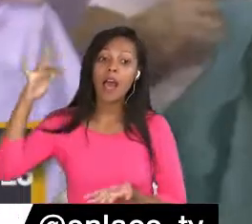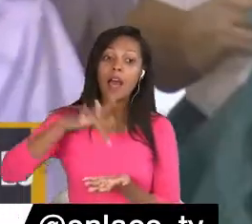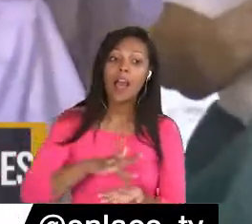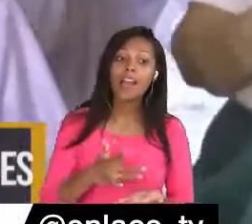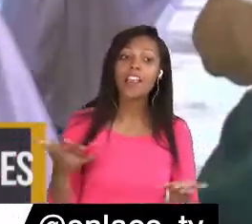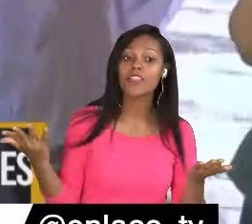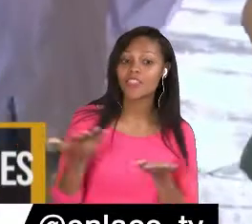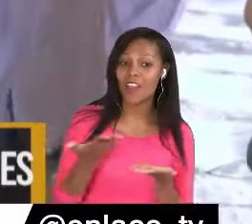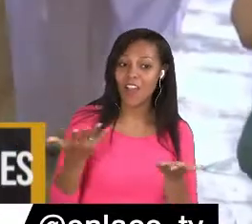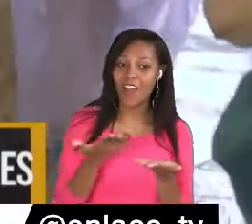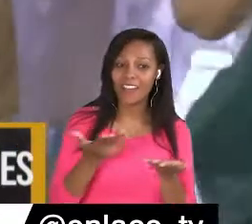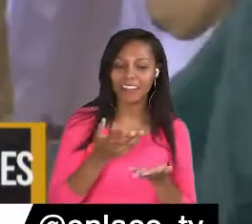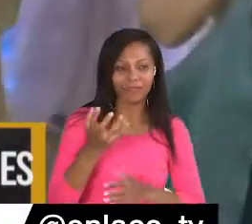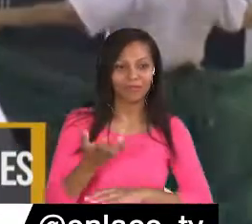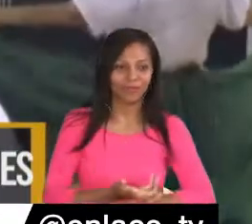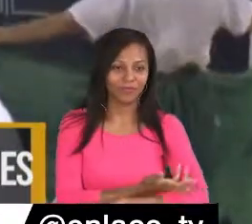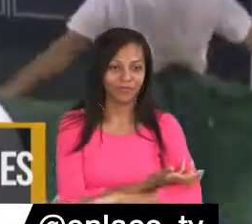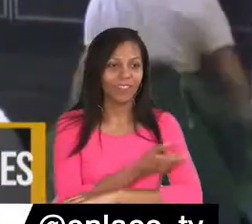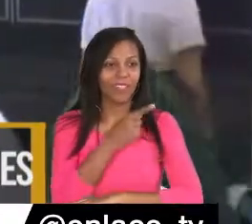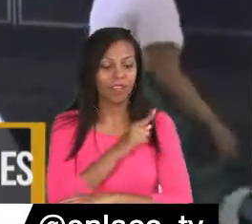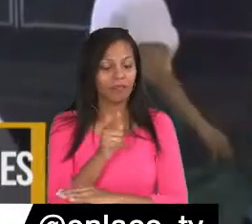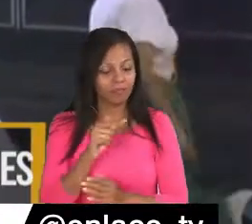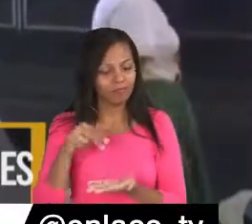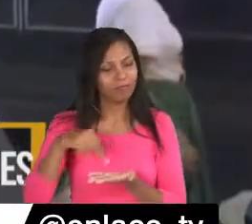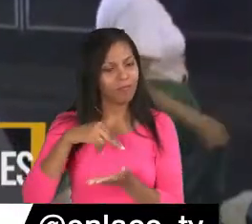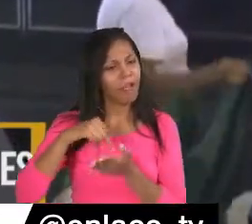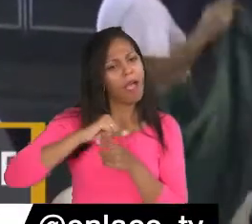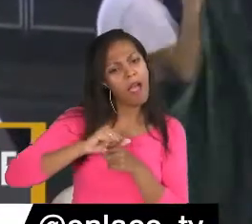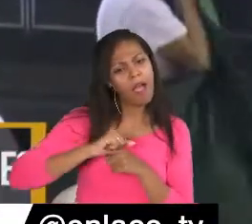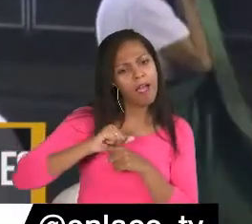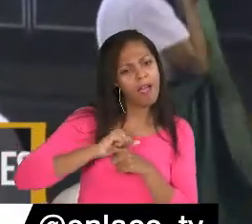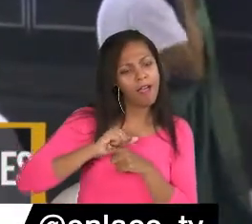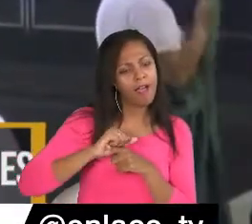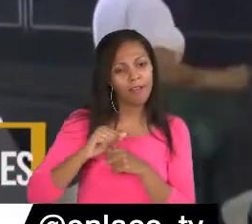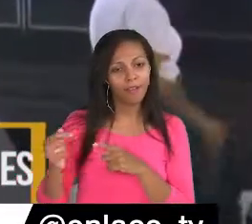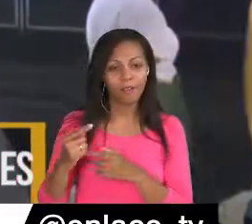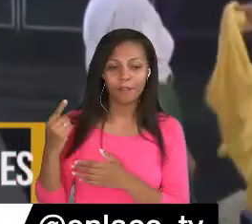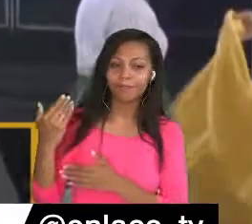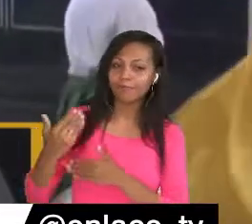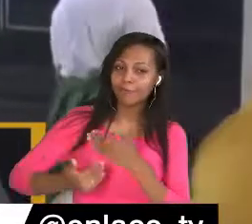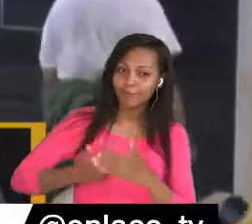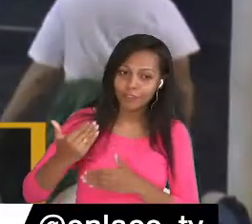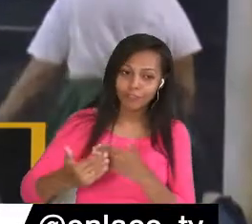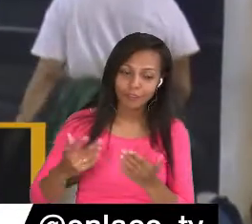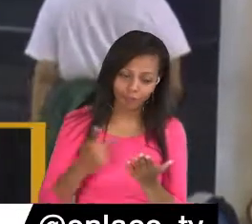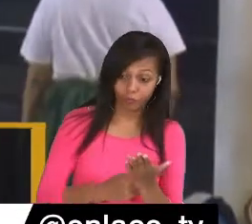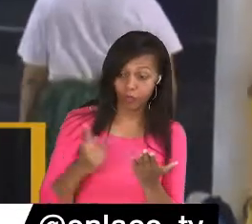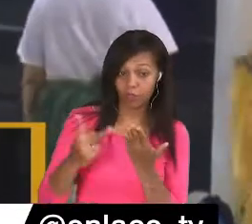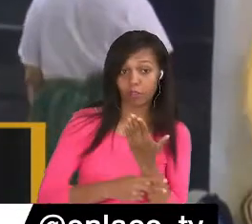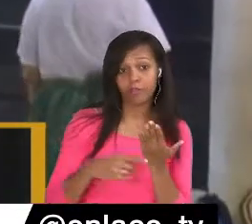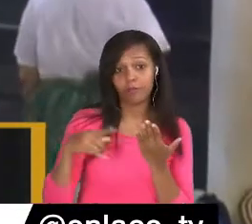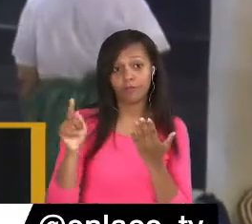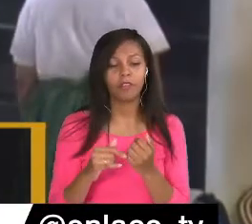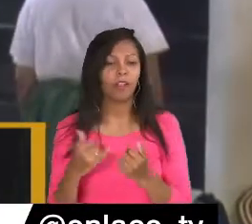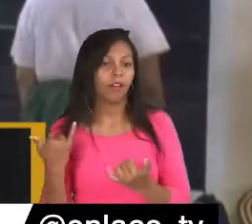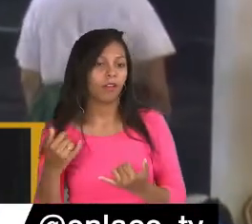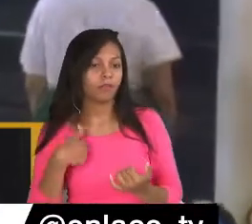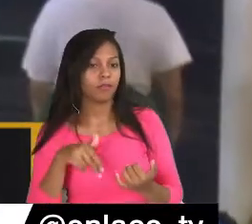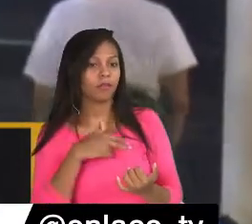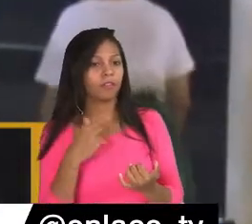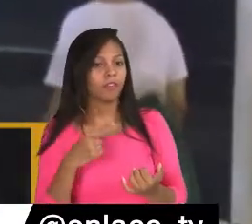las tradiciones mediante la danza. La familia Cumbiambera es un proceso, un proyecto de vida en el cual estamos realizando la